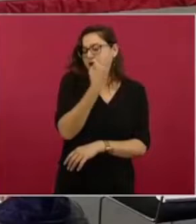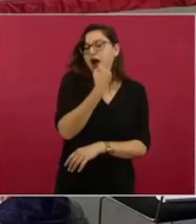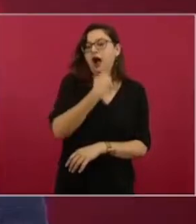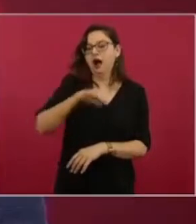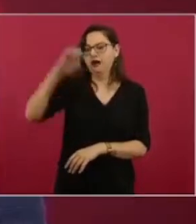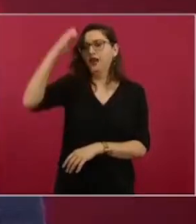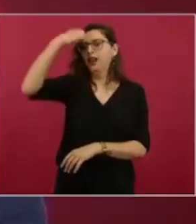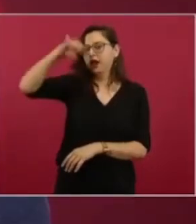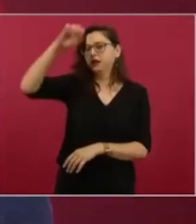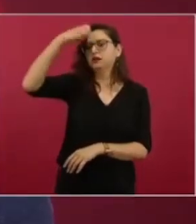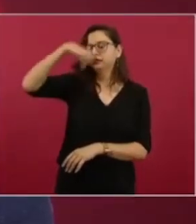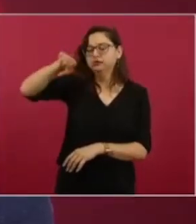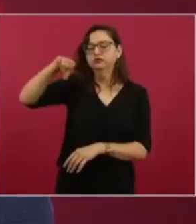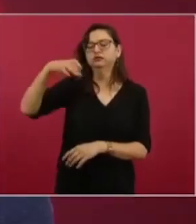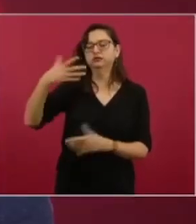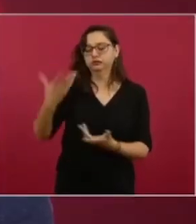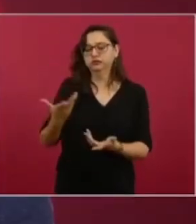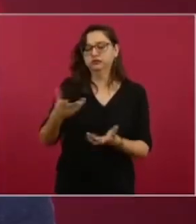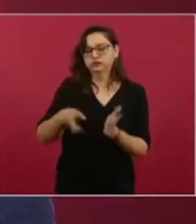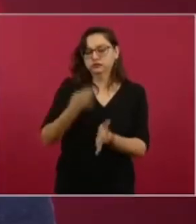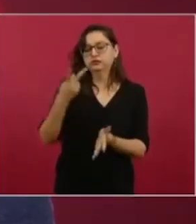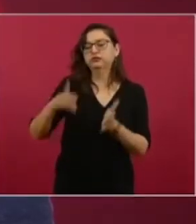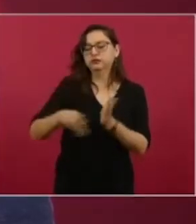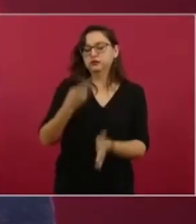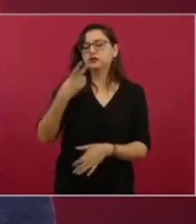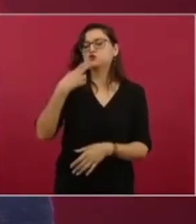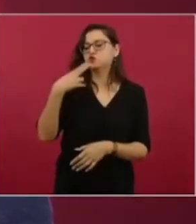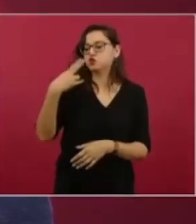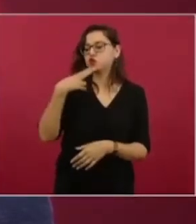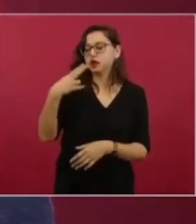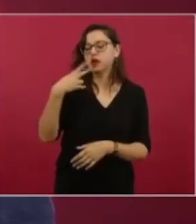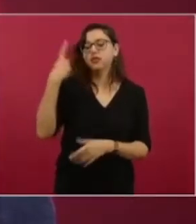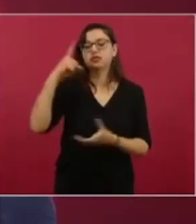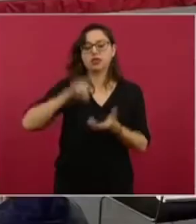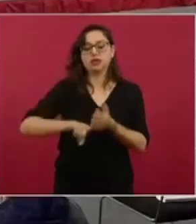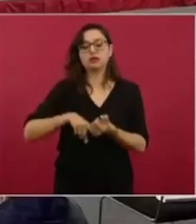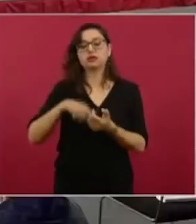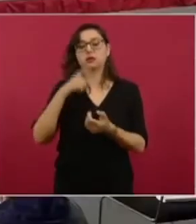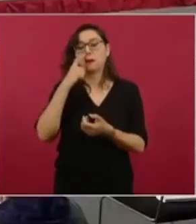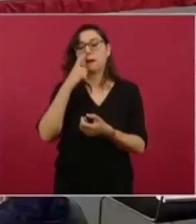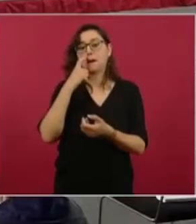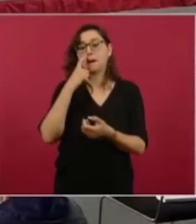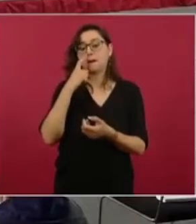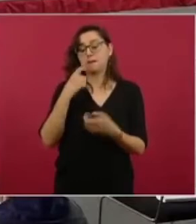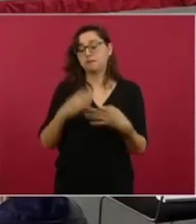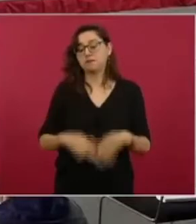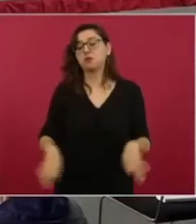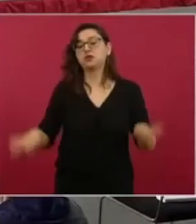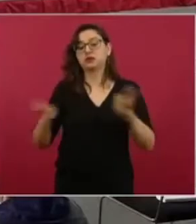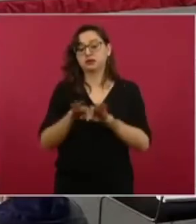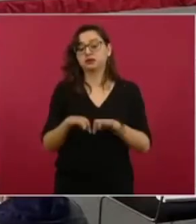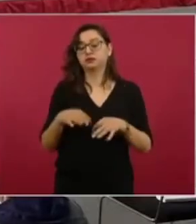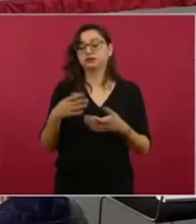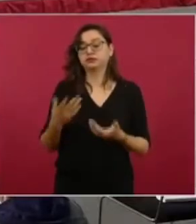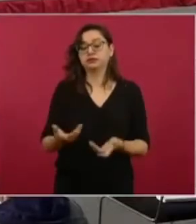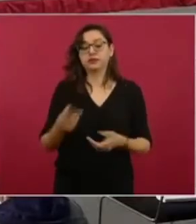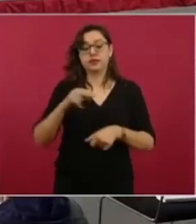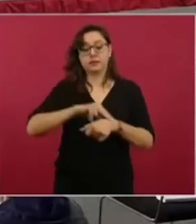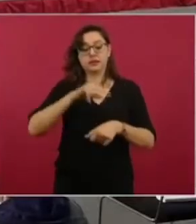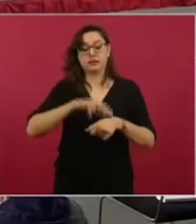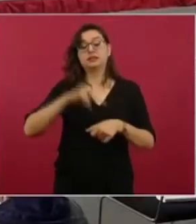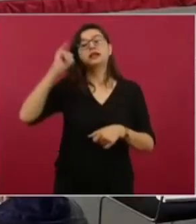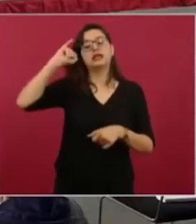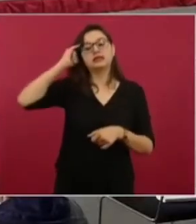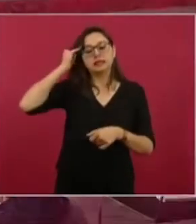sido continuamente ocupado en este tan importante camino que llevará a que la medicina tradicional